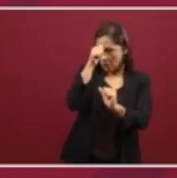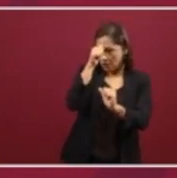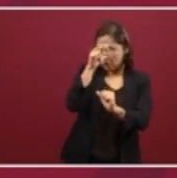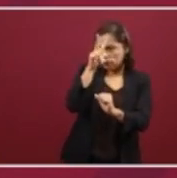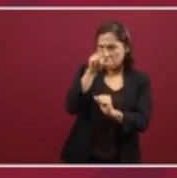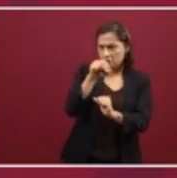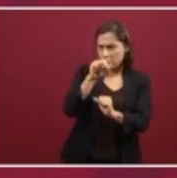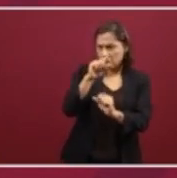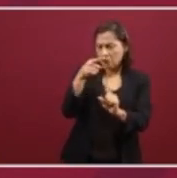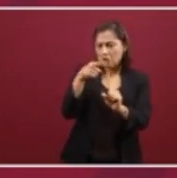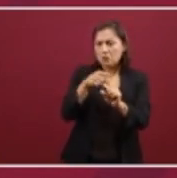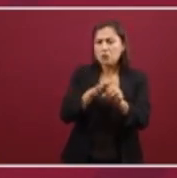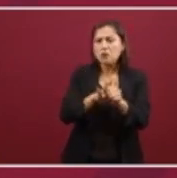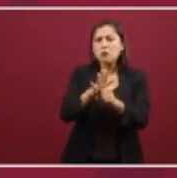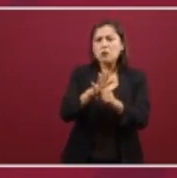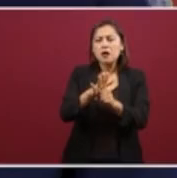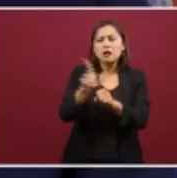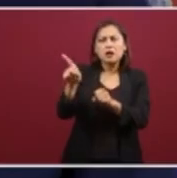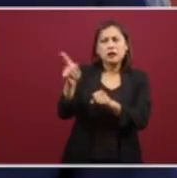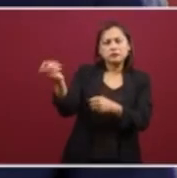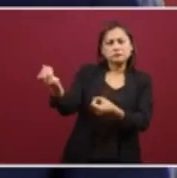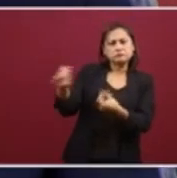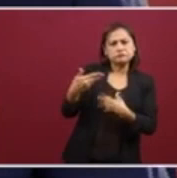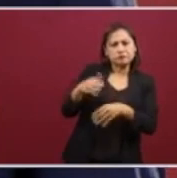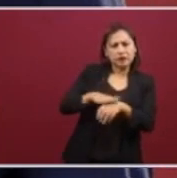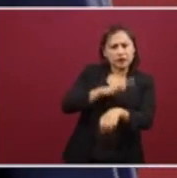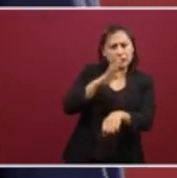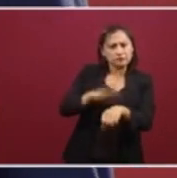los dictámenes de las calificadoras.